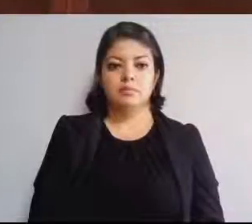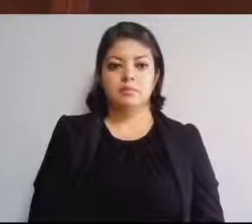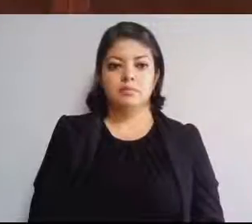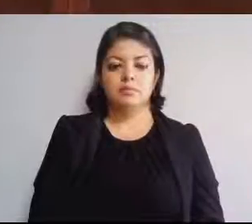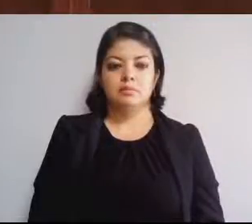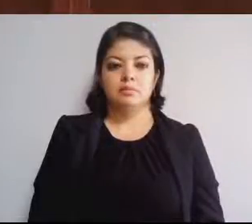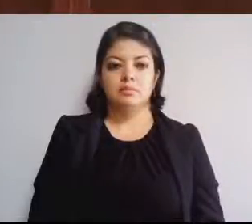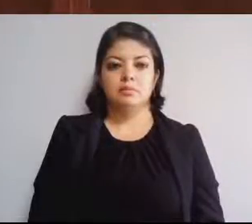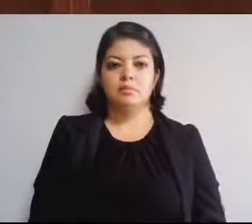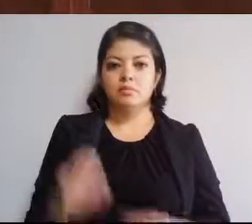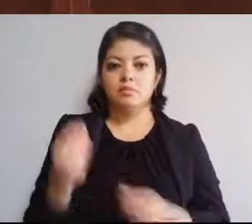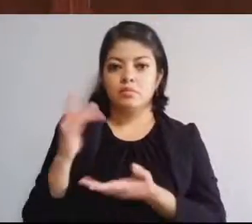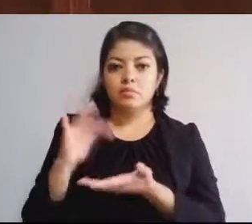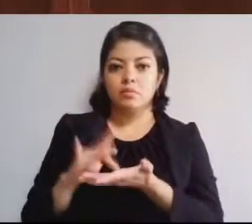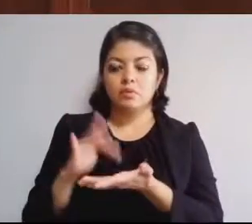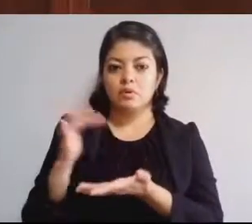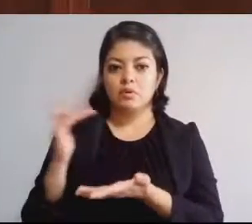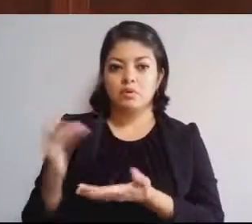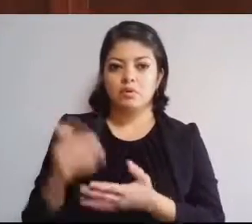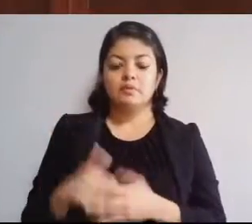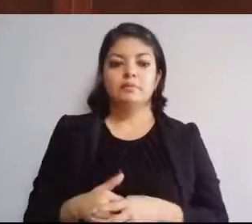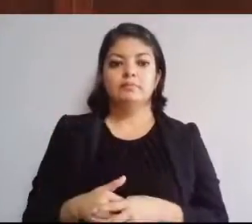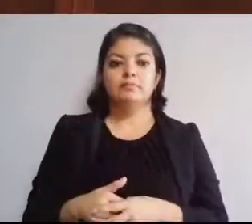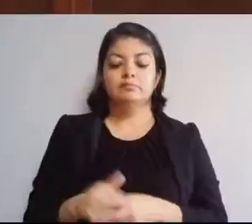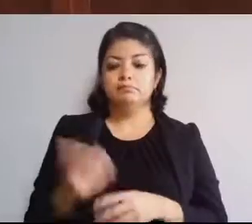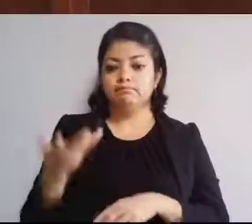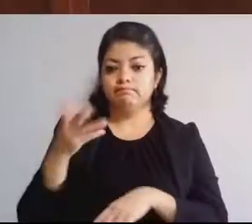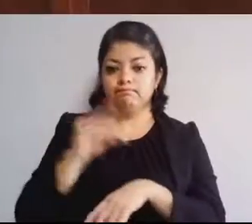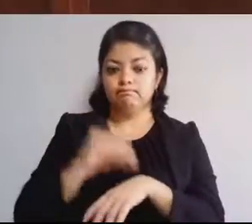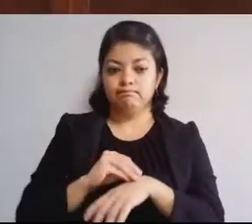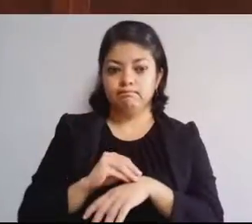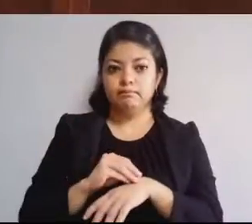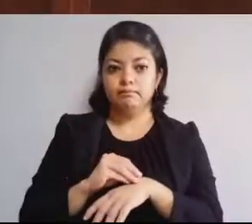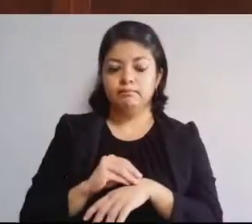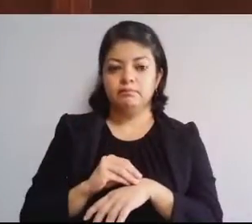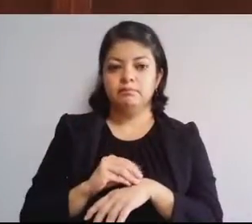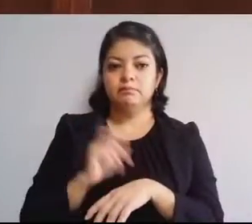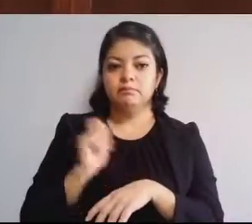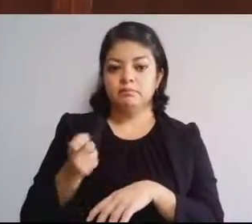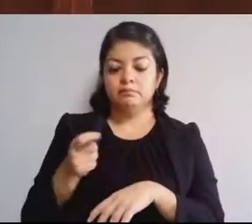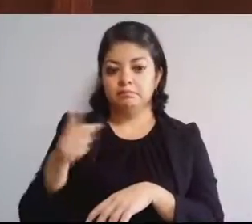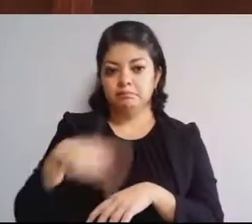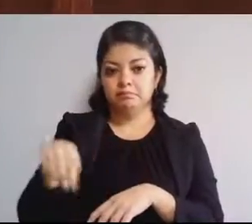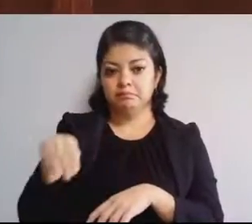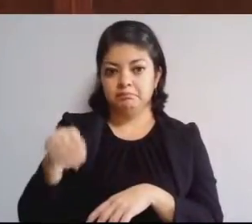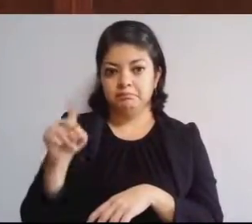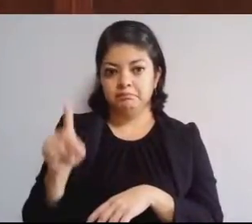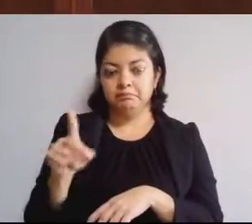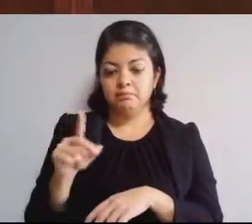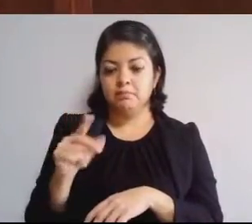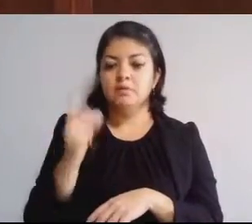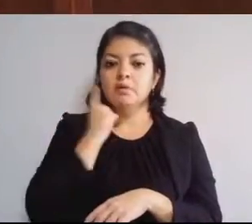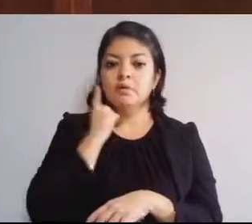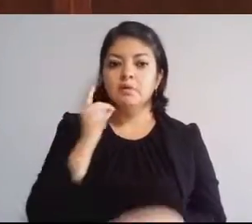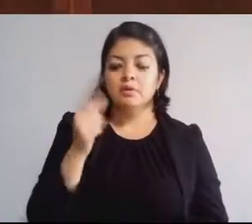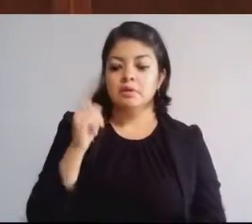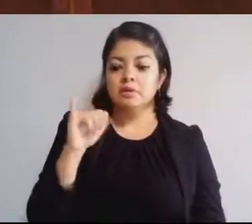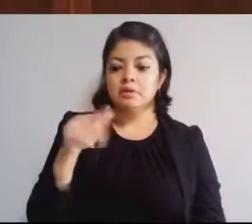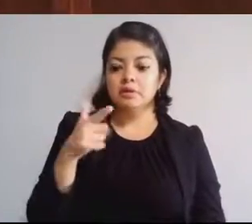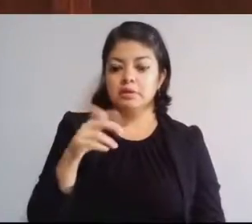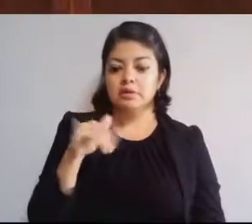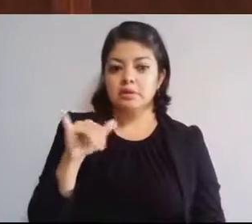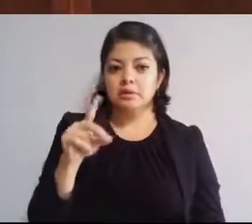Muchas gracias. Con el permiso de la mesa, diputada Ingrid Crasopane